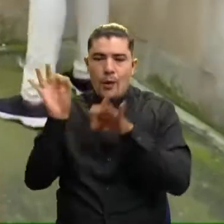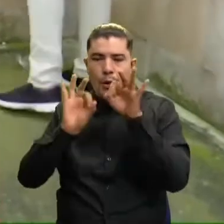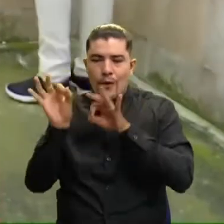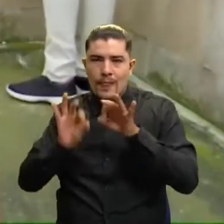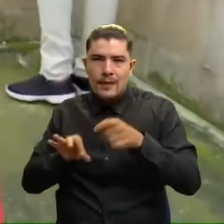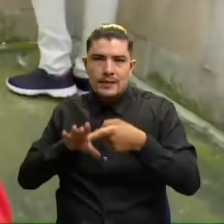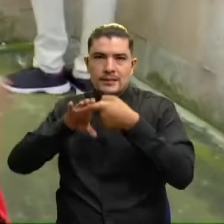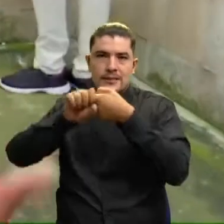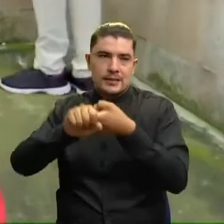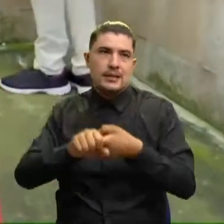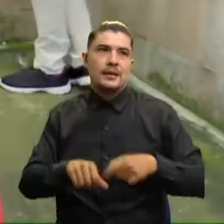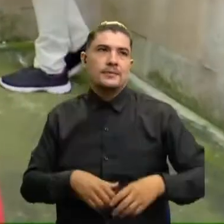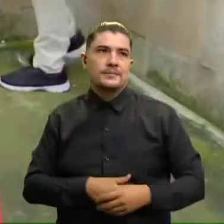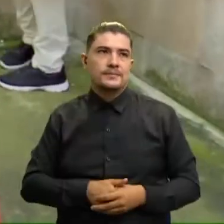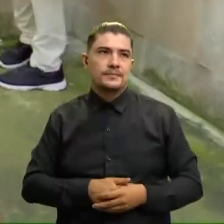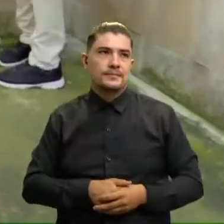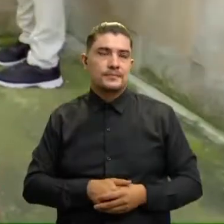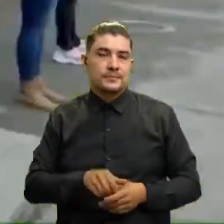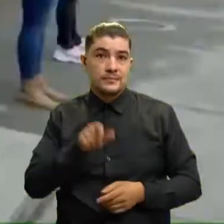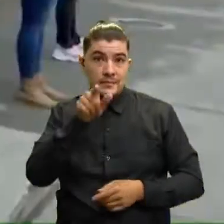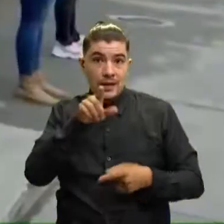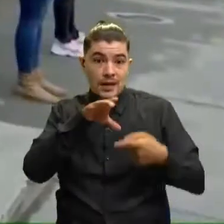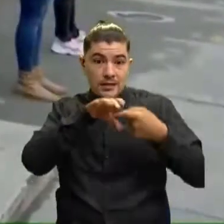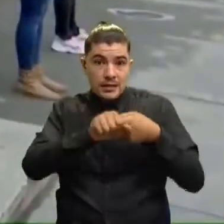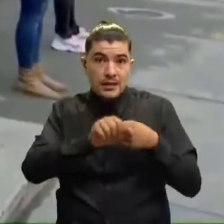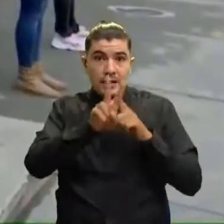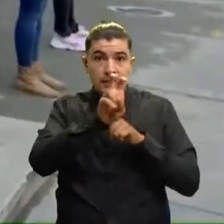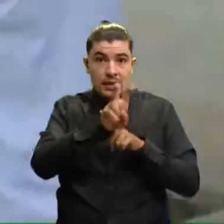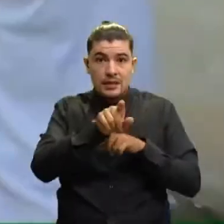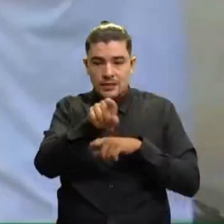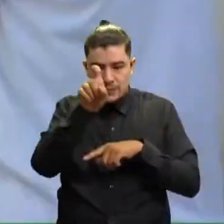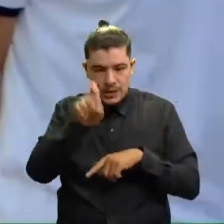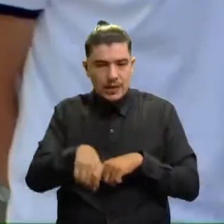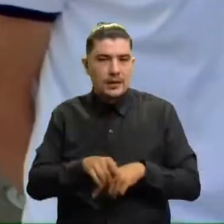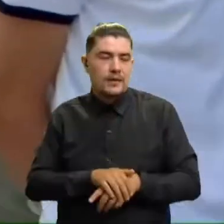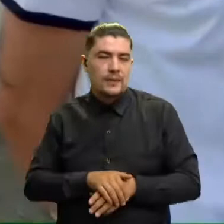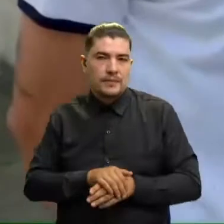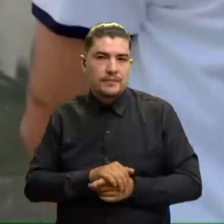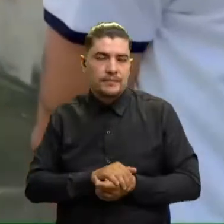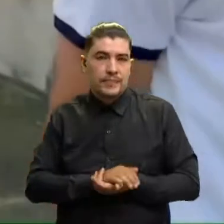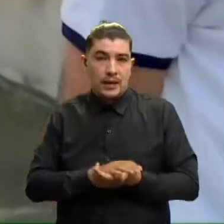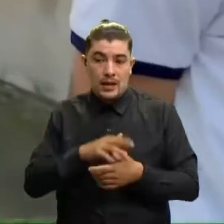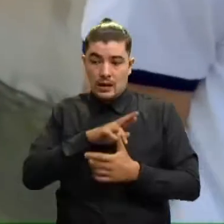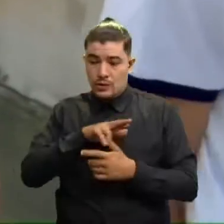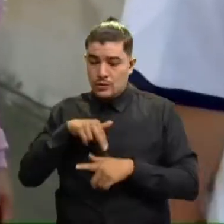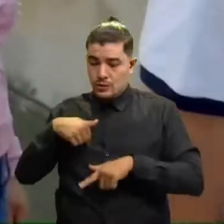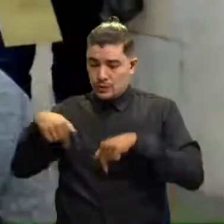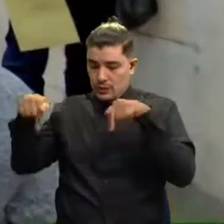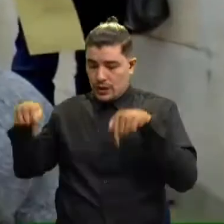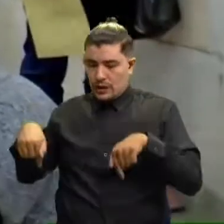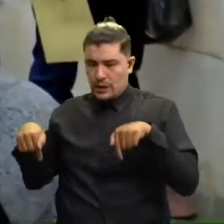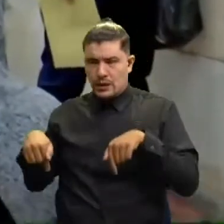nos corresponde. Si a ti te tocó la cita a las 7, a las 7 de la mañana. Entonces estamos aquí desde las